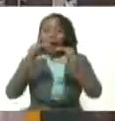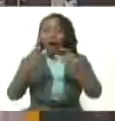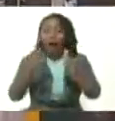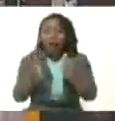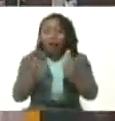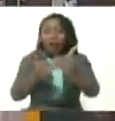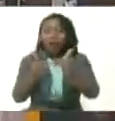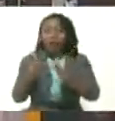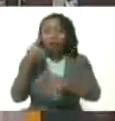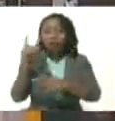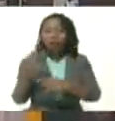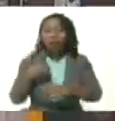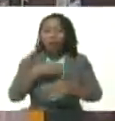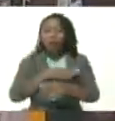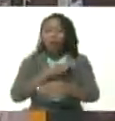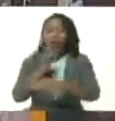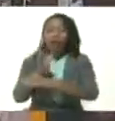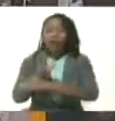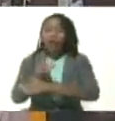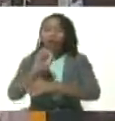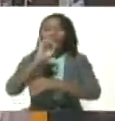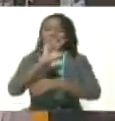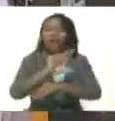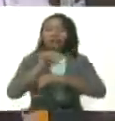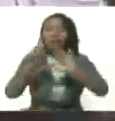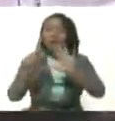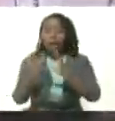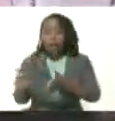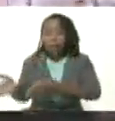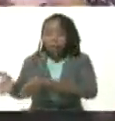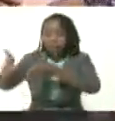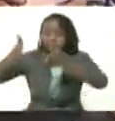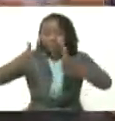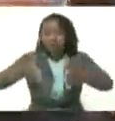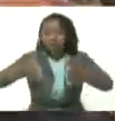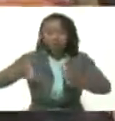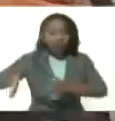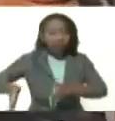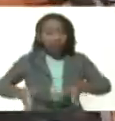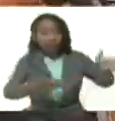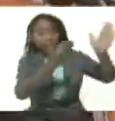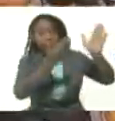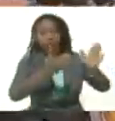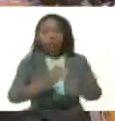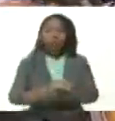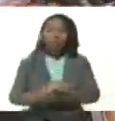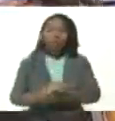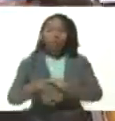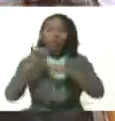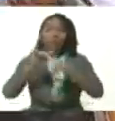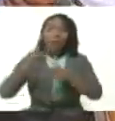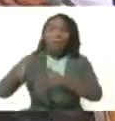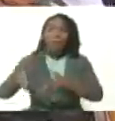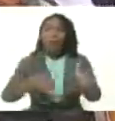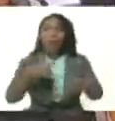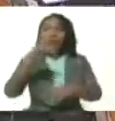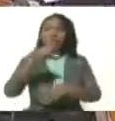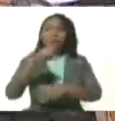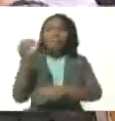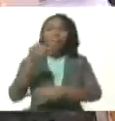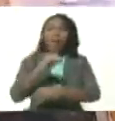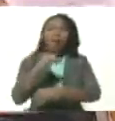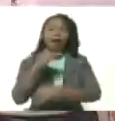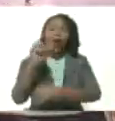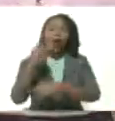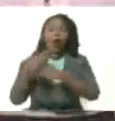de despacho, agarro mis 36 unidades, se la ingreso a la cubeta y él, automáticamente